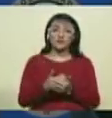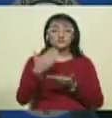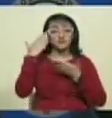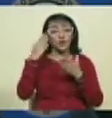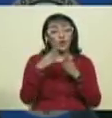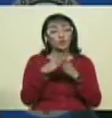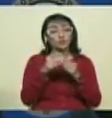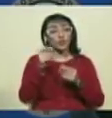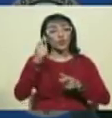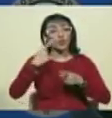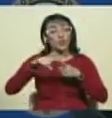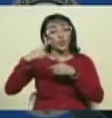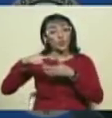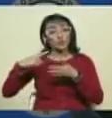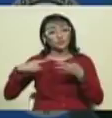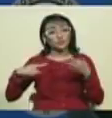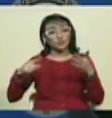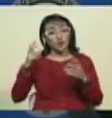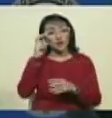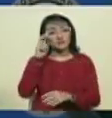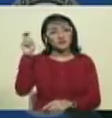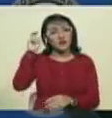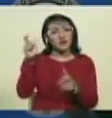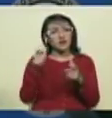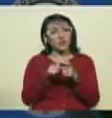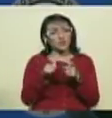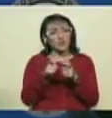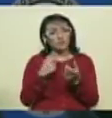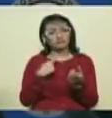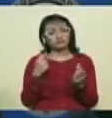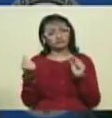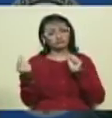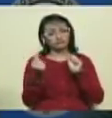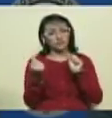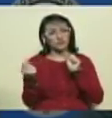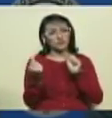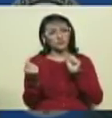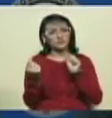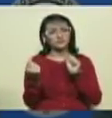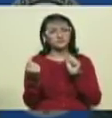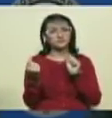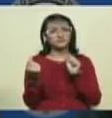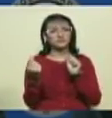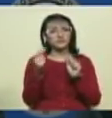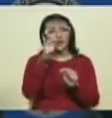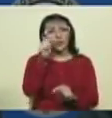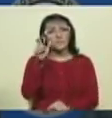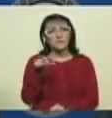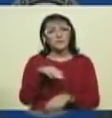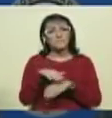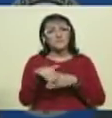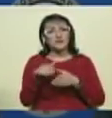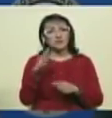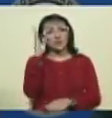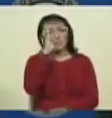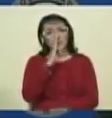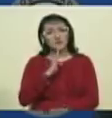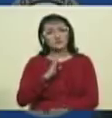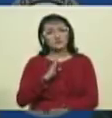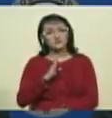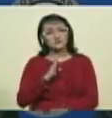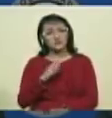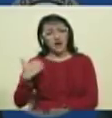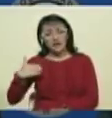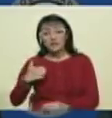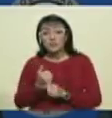demás. Incluso en esta reunión tuve una buena conversación con el señor ministro del Brasil, pero el argentino era